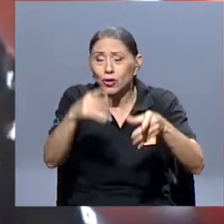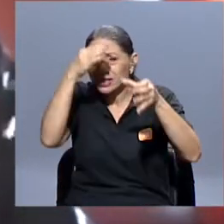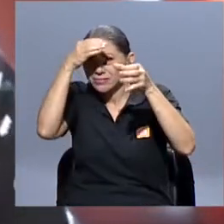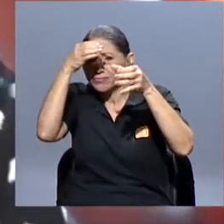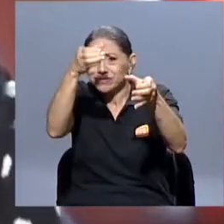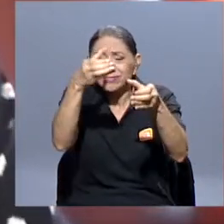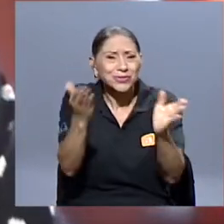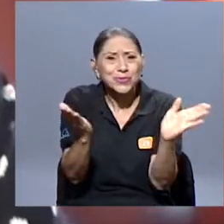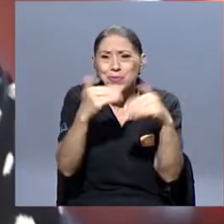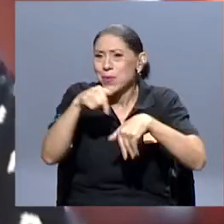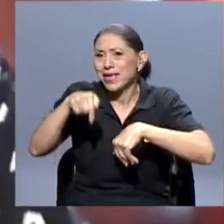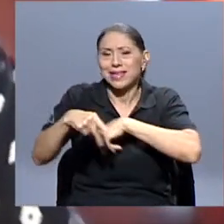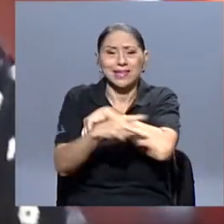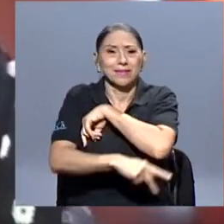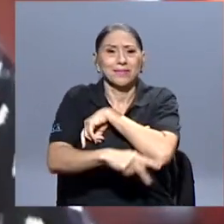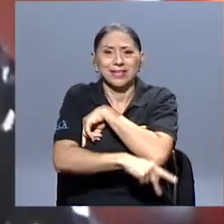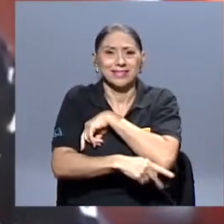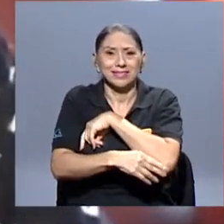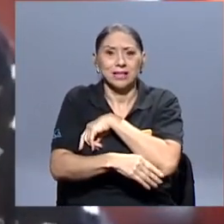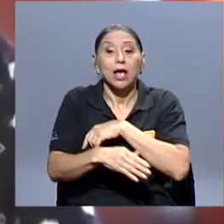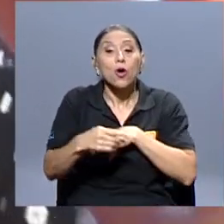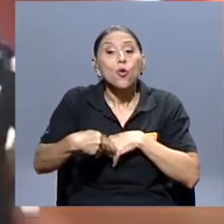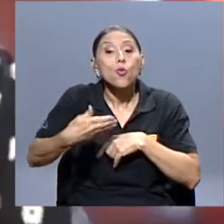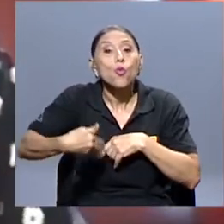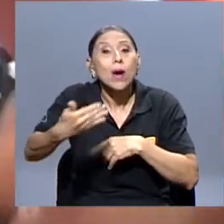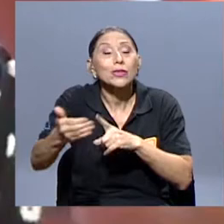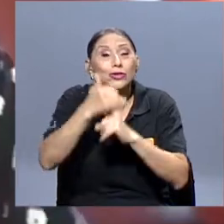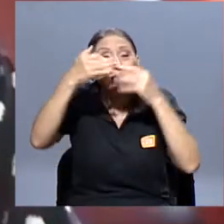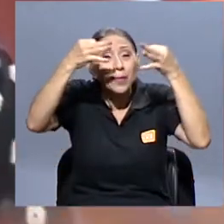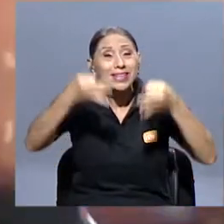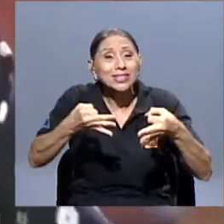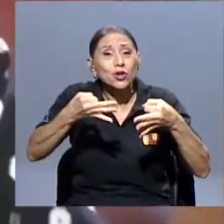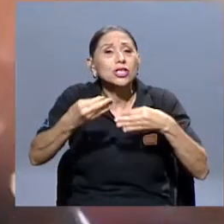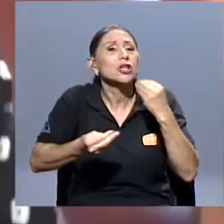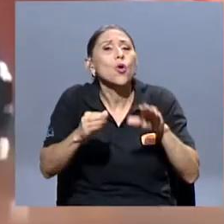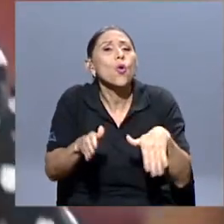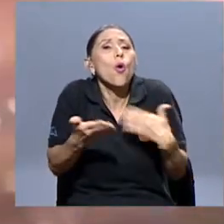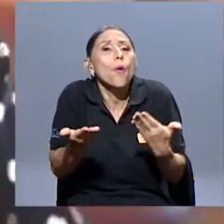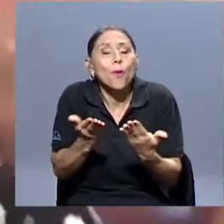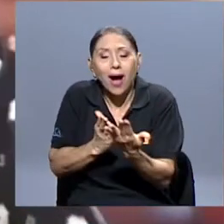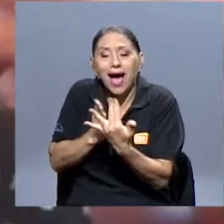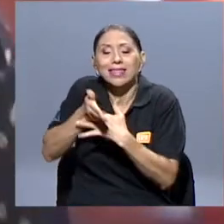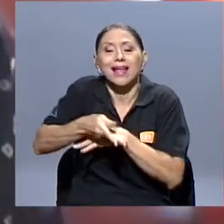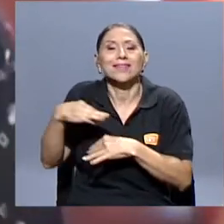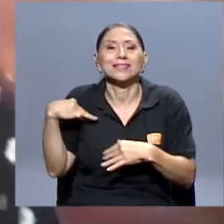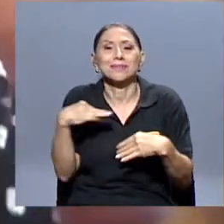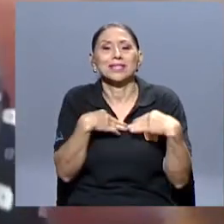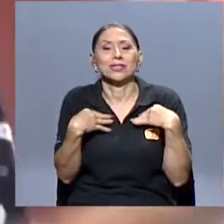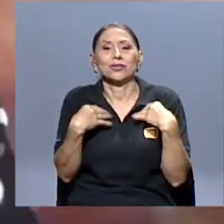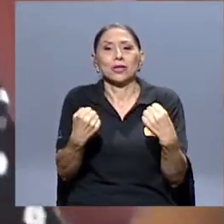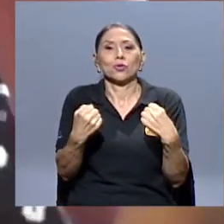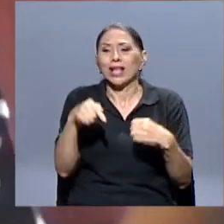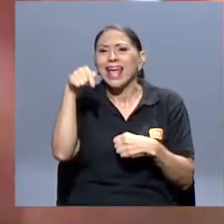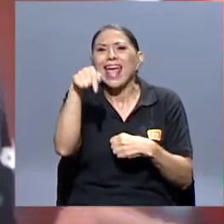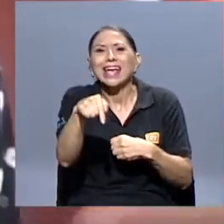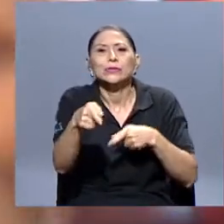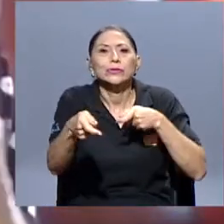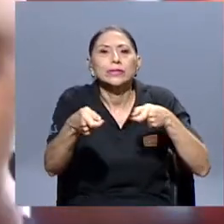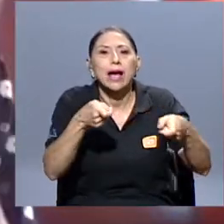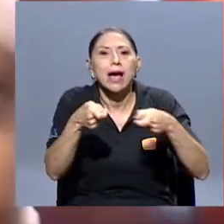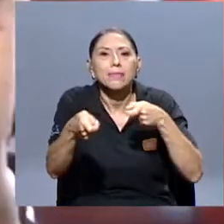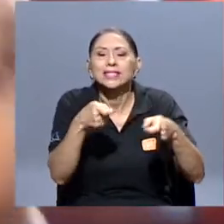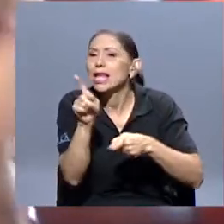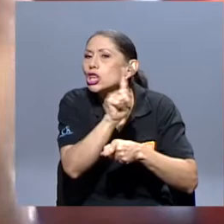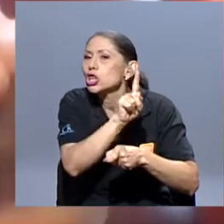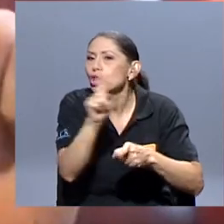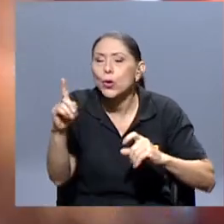de medidas y demás se hace a través de un ministerio, y un ministerio es un órgano de administrativo, no es un órgano científico, y eso